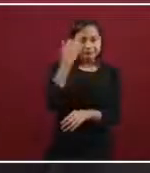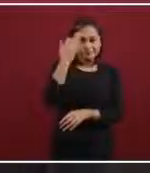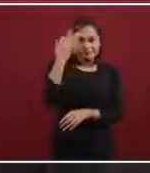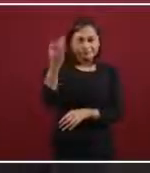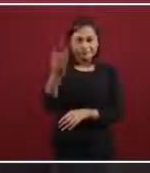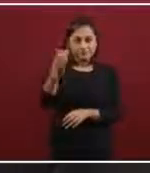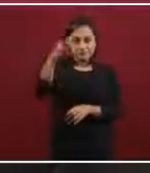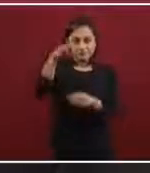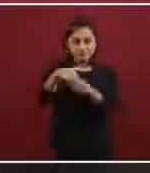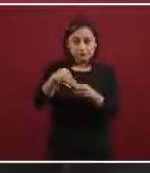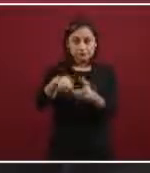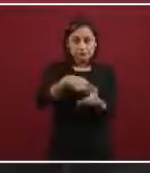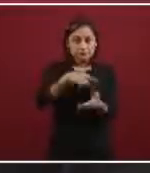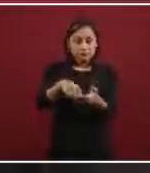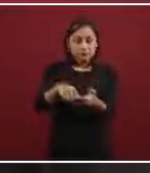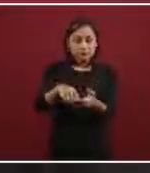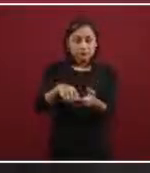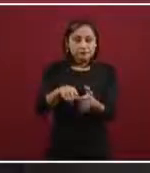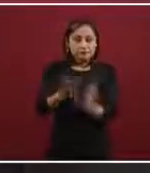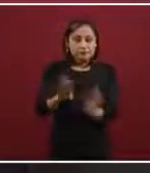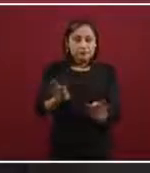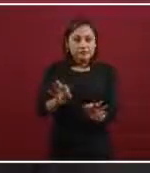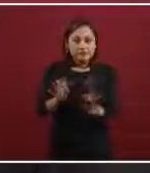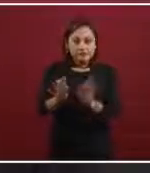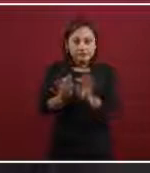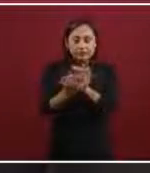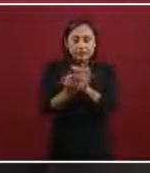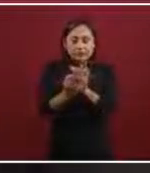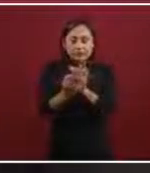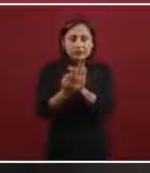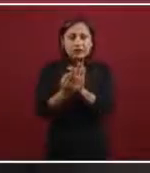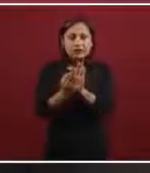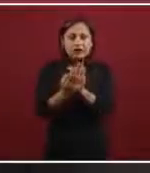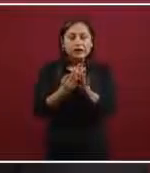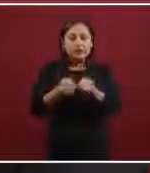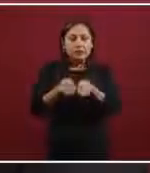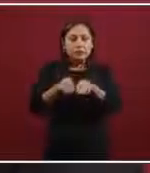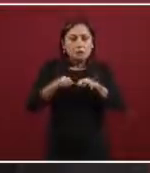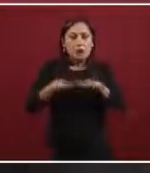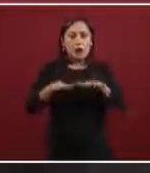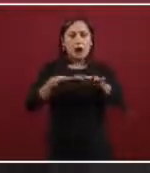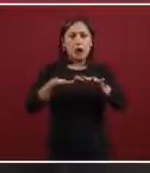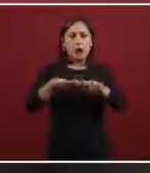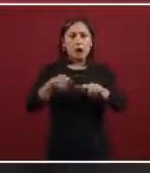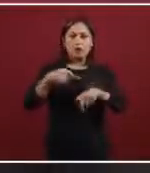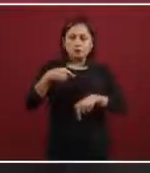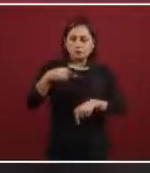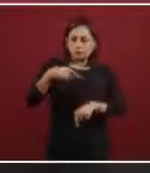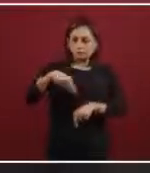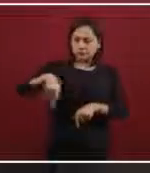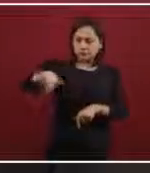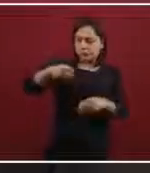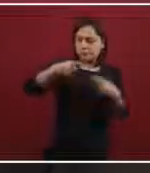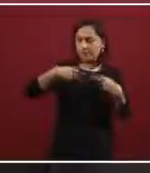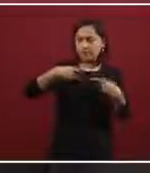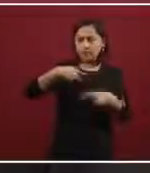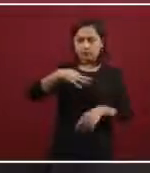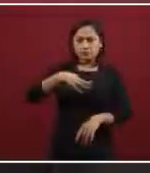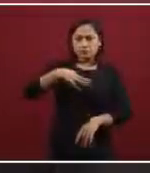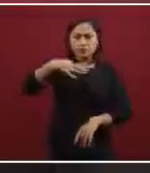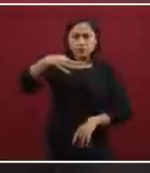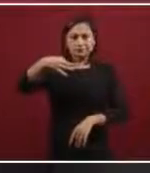y era como un golpe espectacular es decir esto le va a gustar a la gente